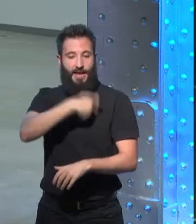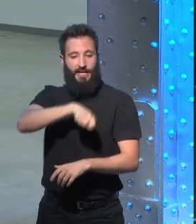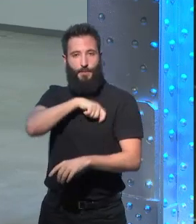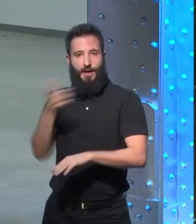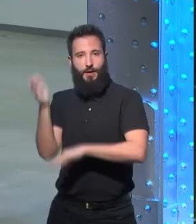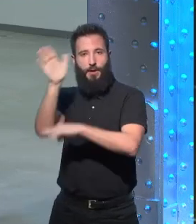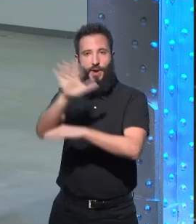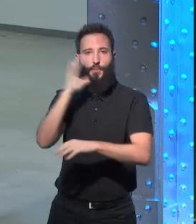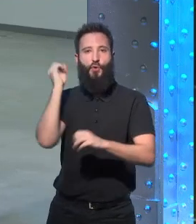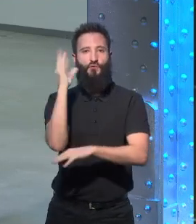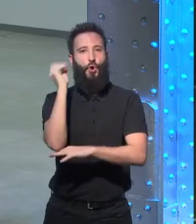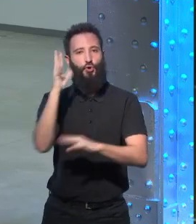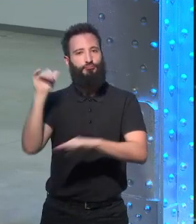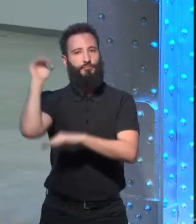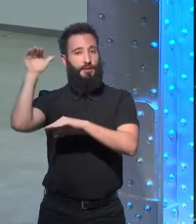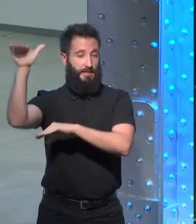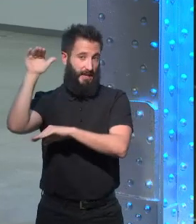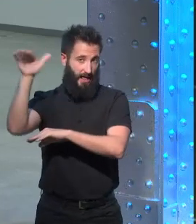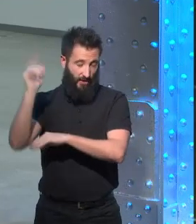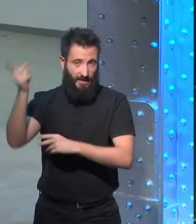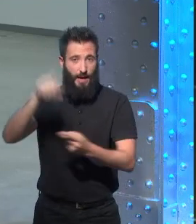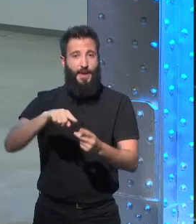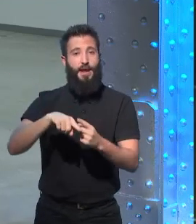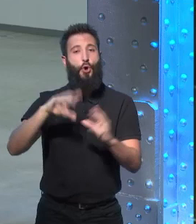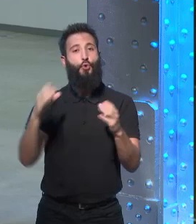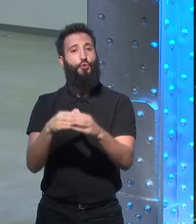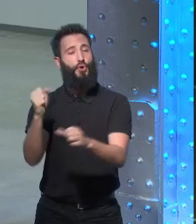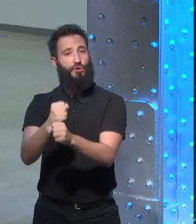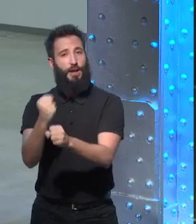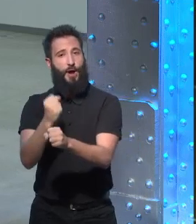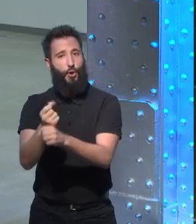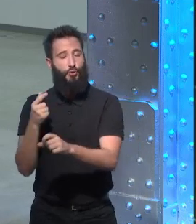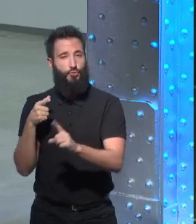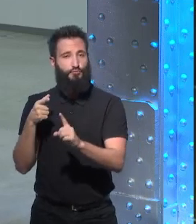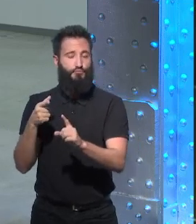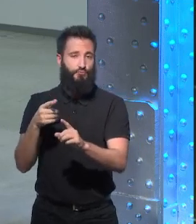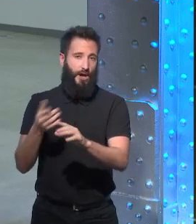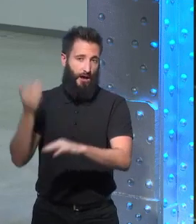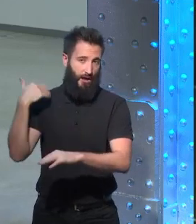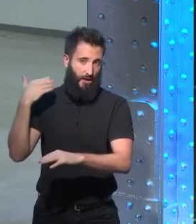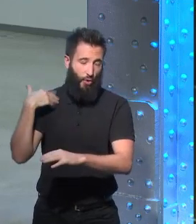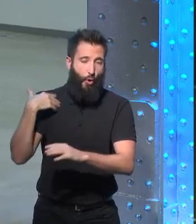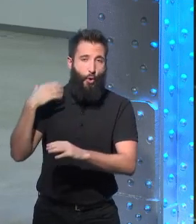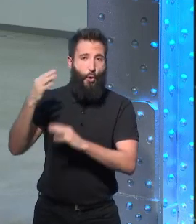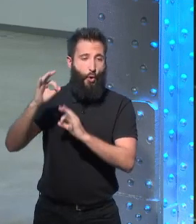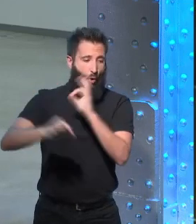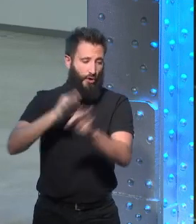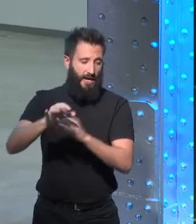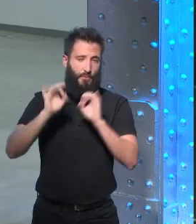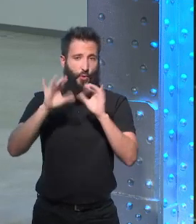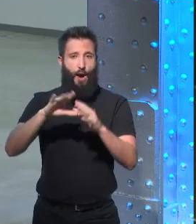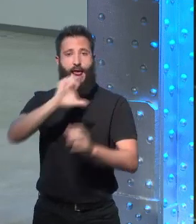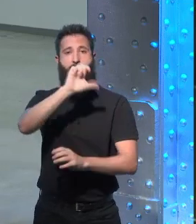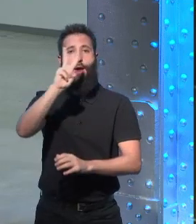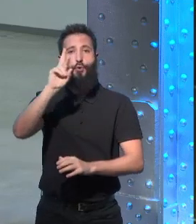foros internacionales y en grupos de trabajo que se han ido conformando en organismos y unidades como Europol